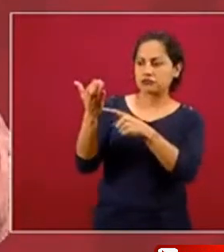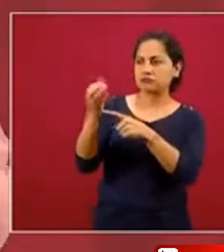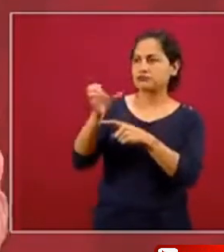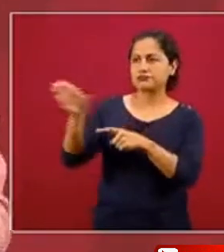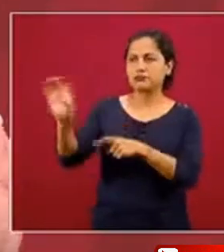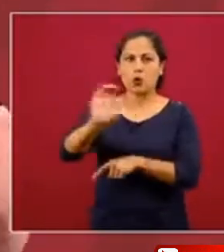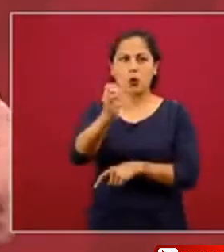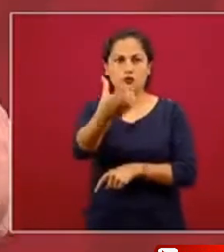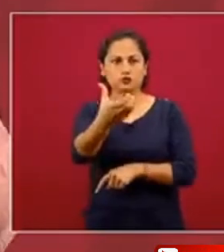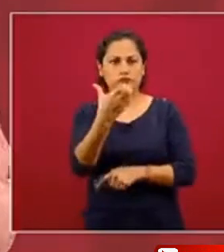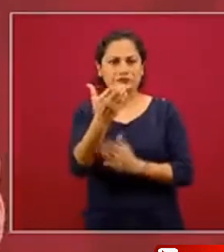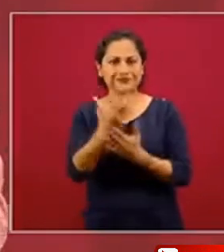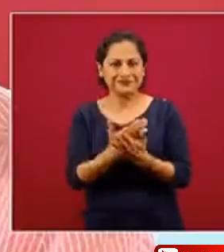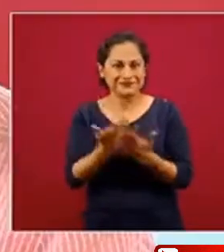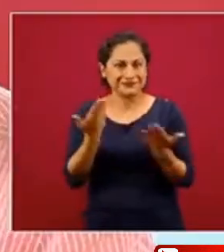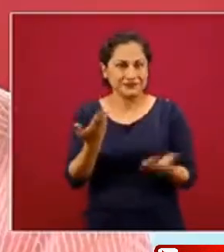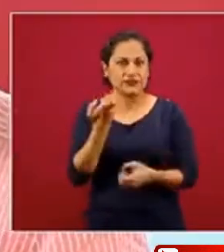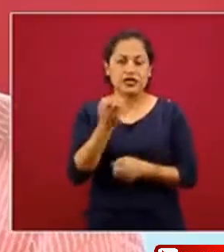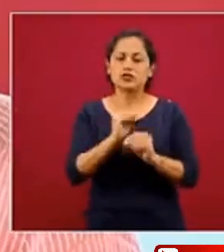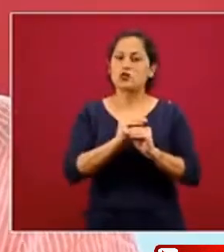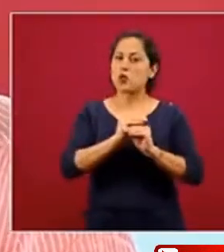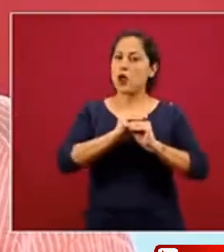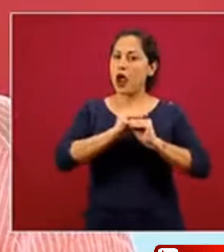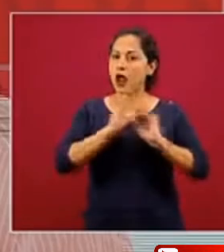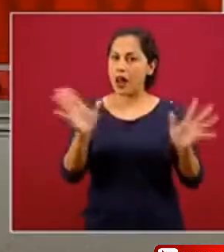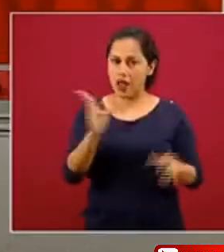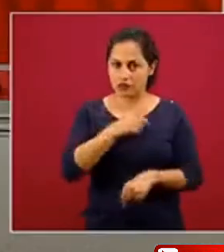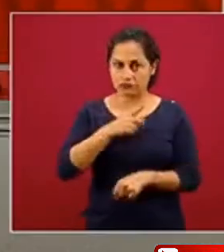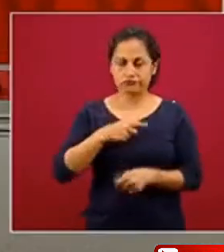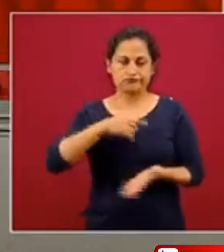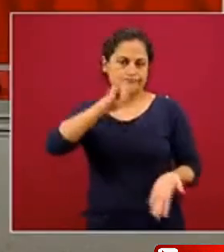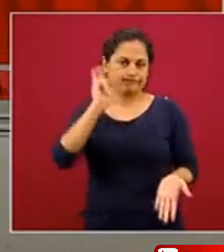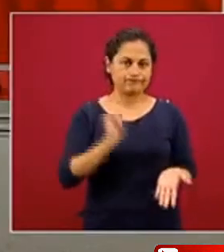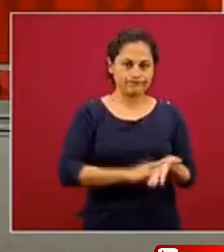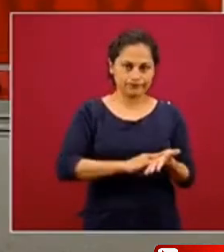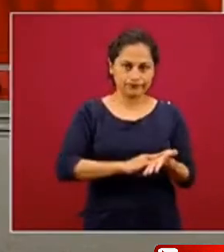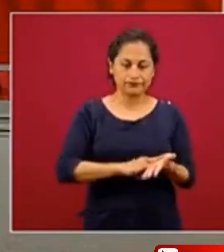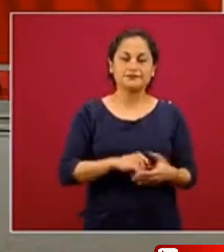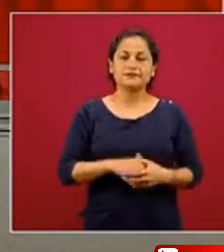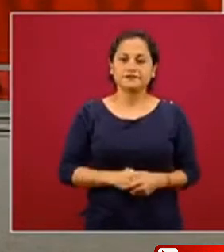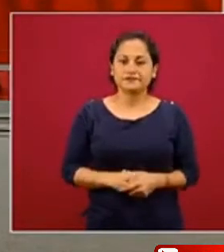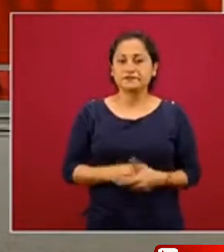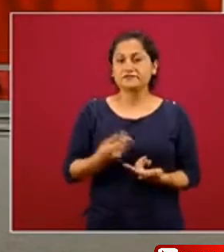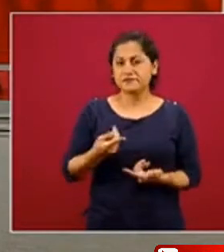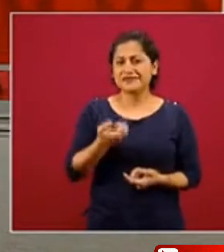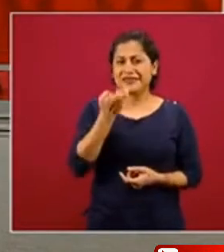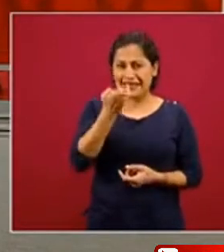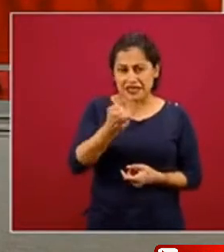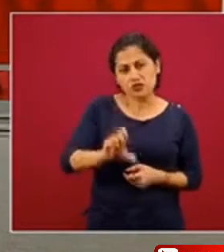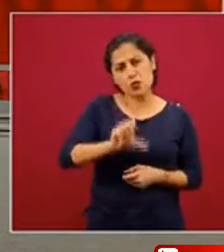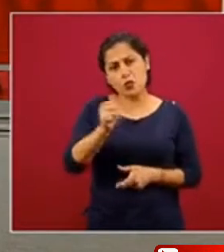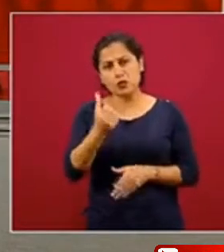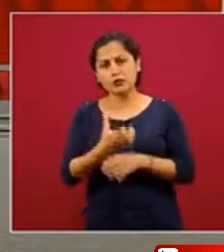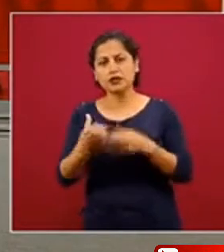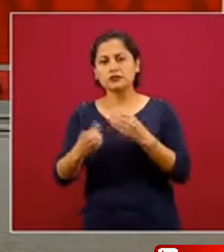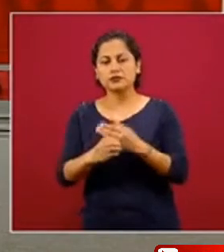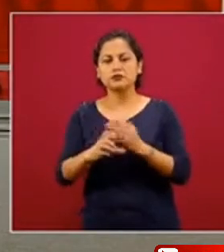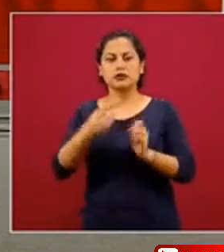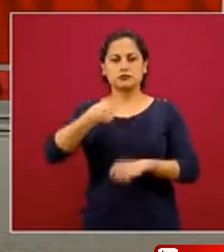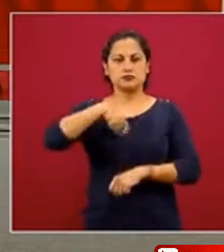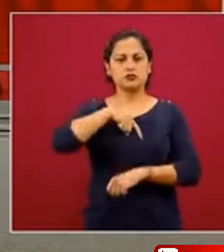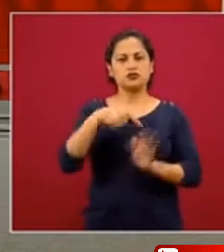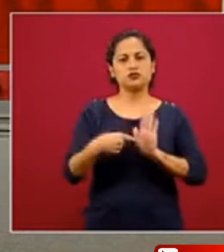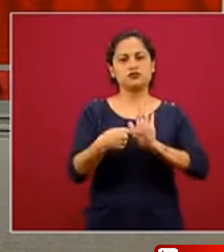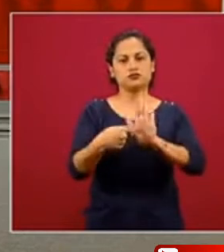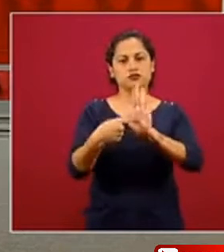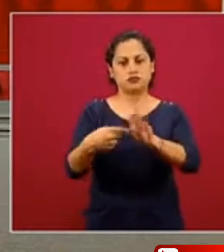de muchas medidas que ya iremos presentando aquí en los siguientes semanas y días.